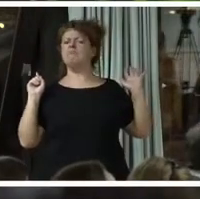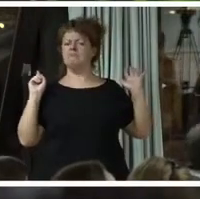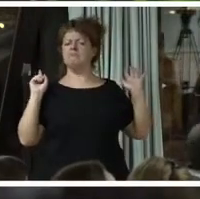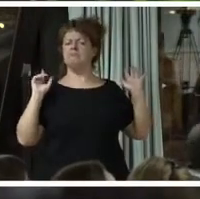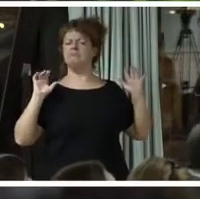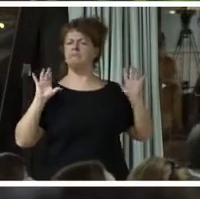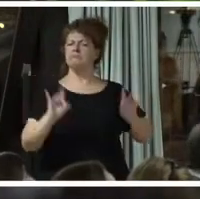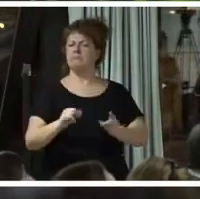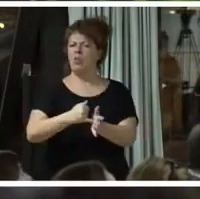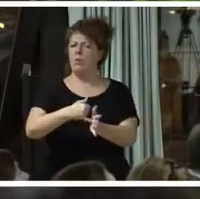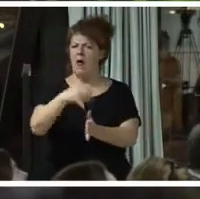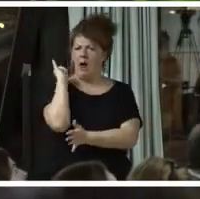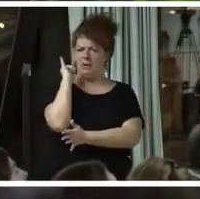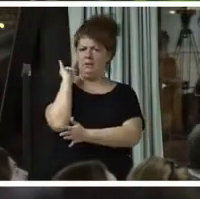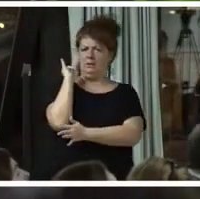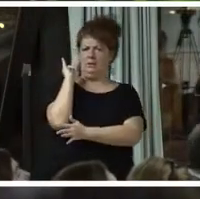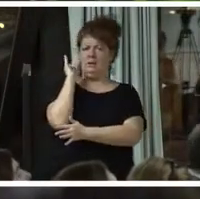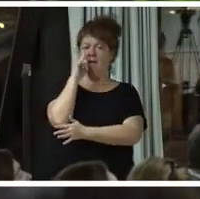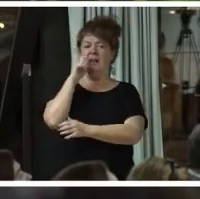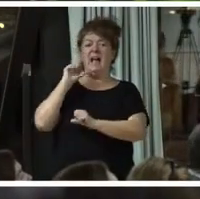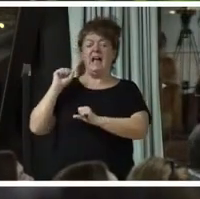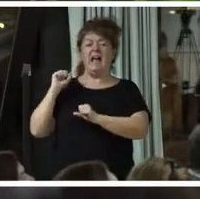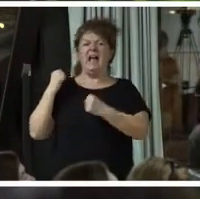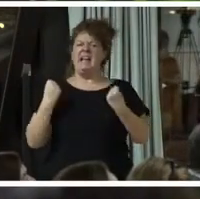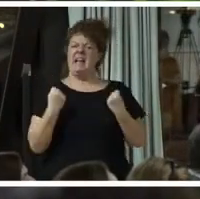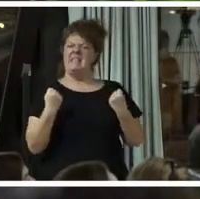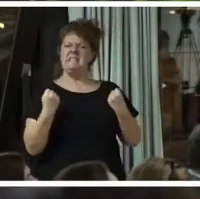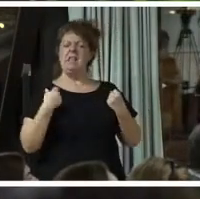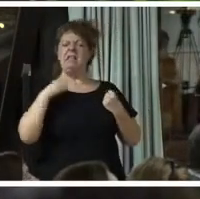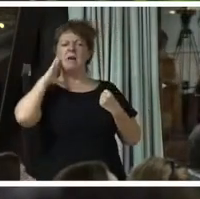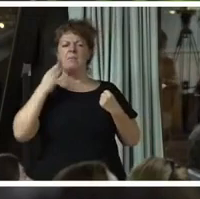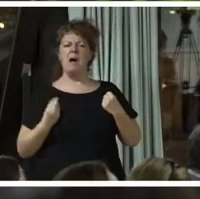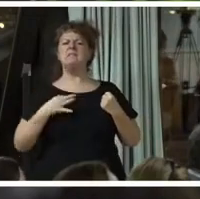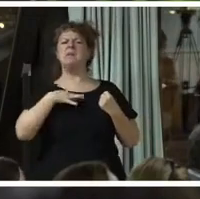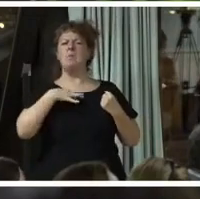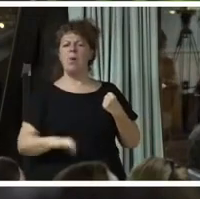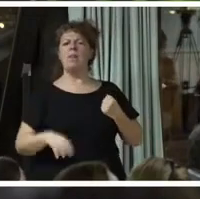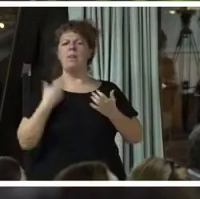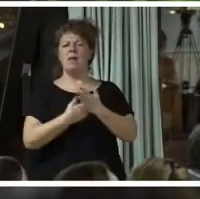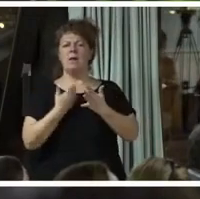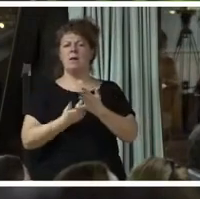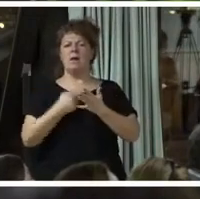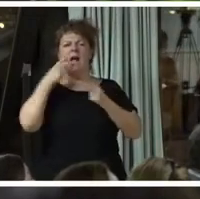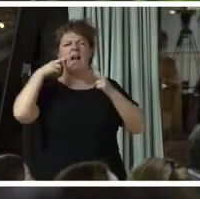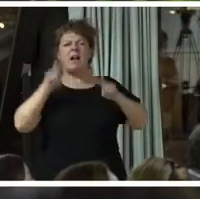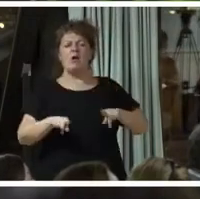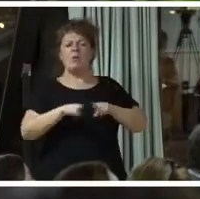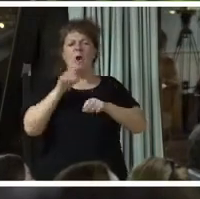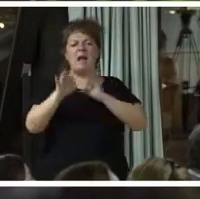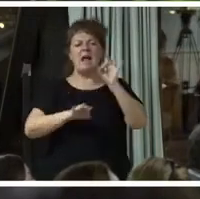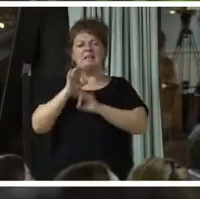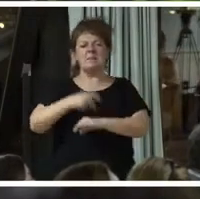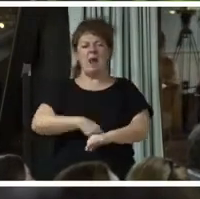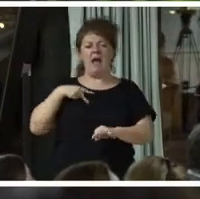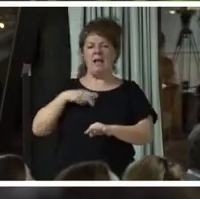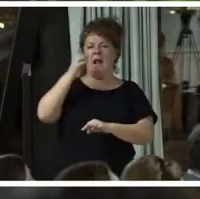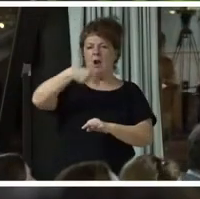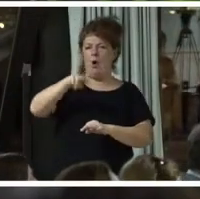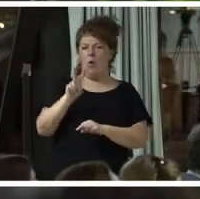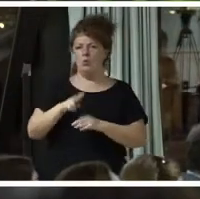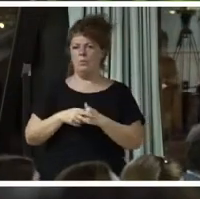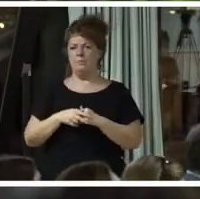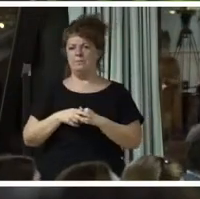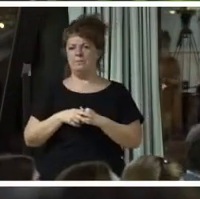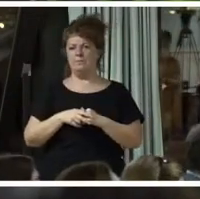eh la resistencia Palestina ha demostrado que es posible como reconoce la asamblea general de las Naciones